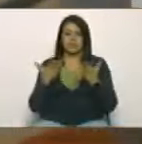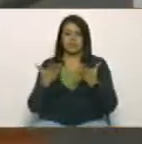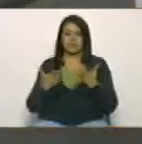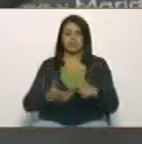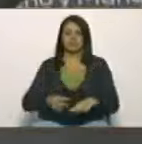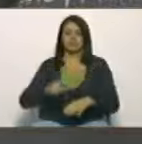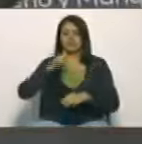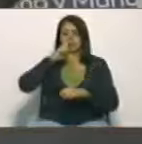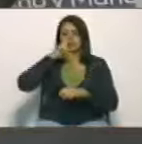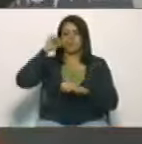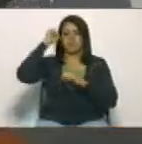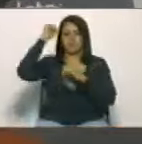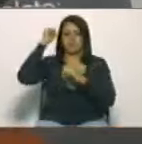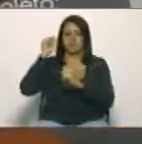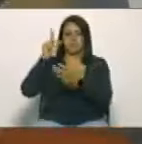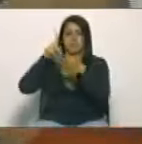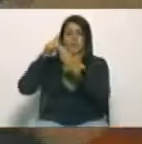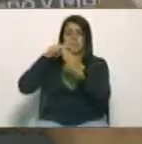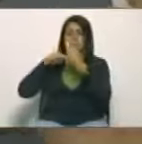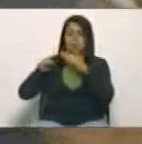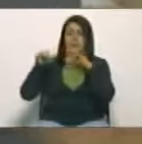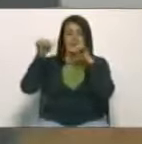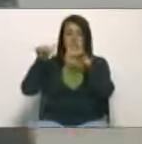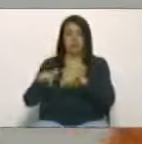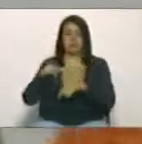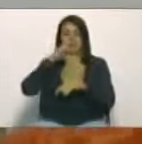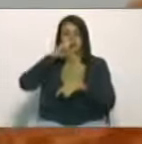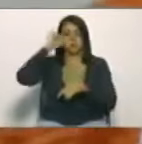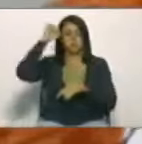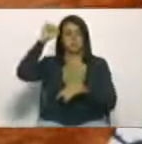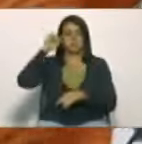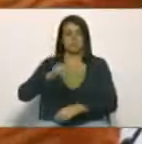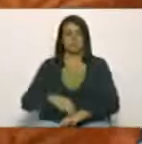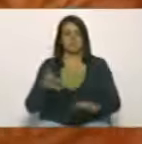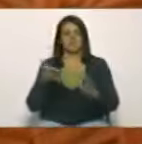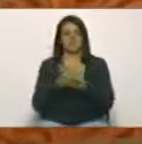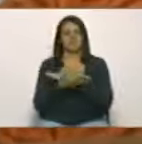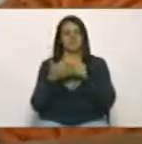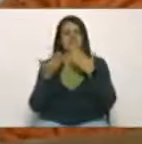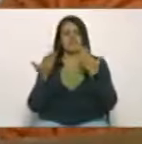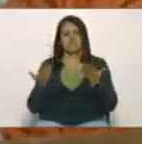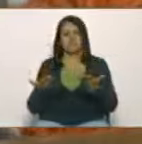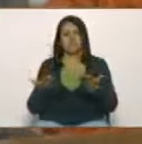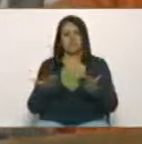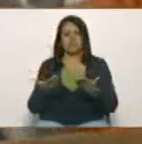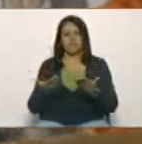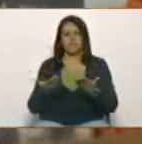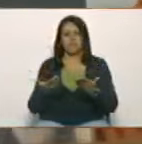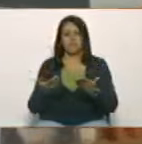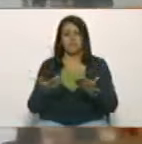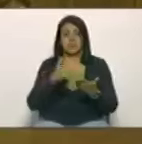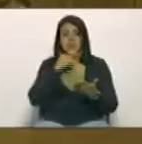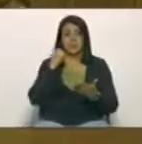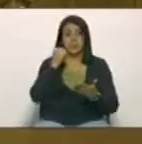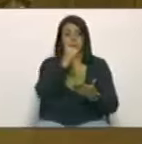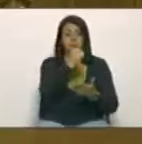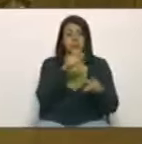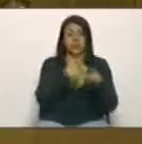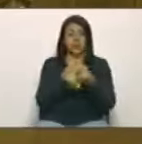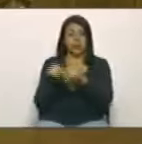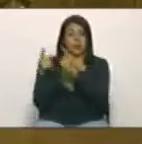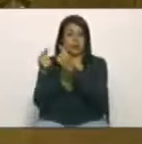régimen, enviarle un mensaje directo al régimen de Maduro. ¿Qué es esto? El genocidio económico que